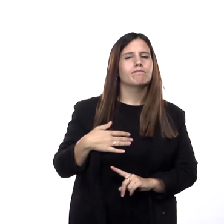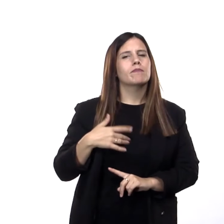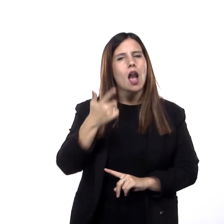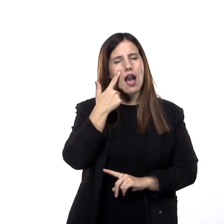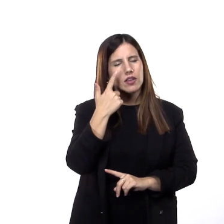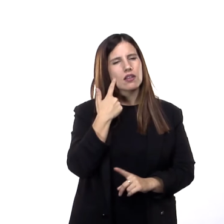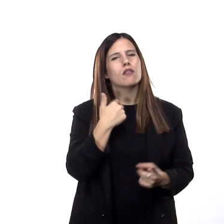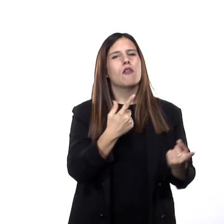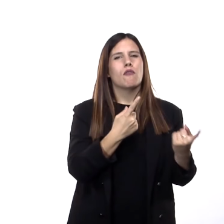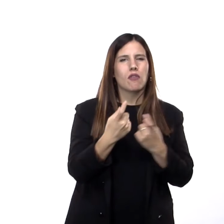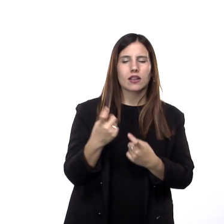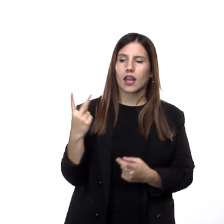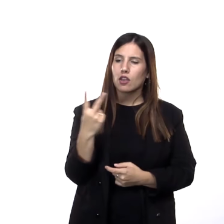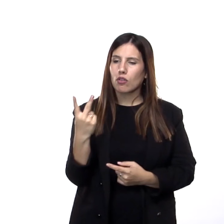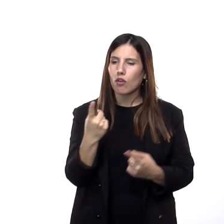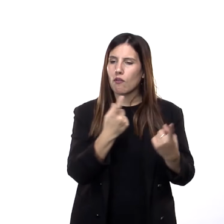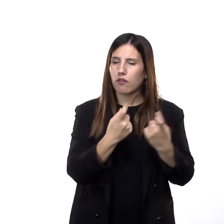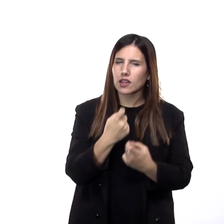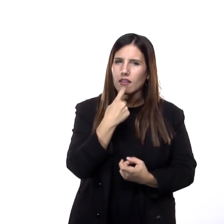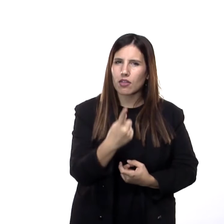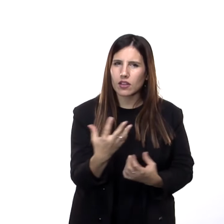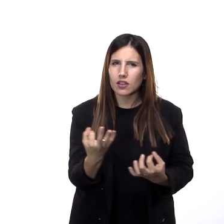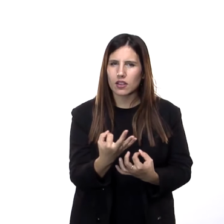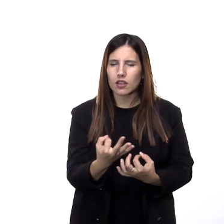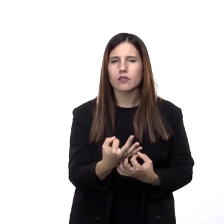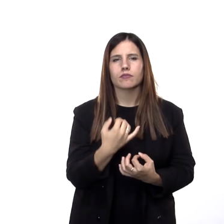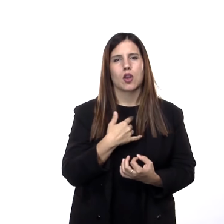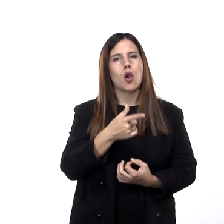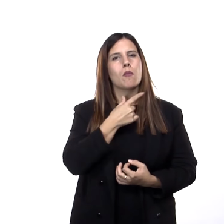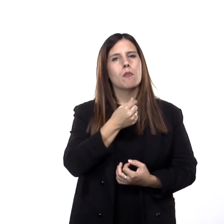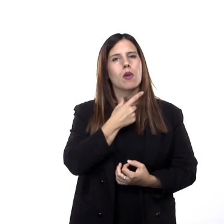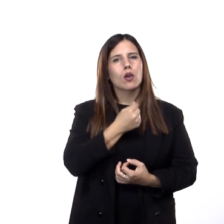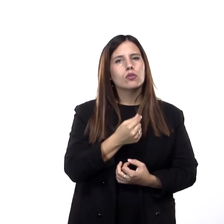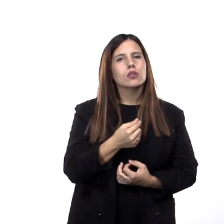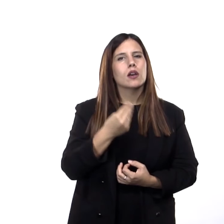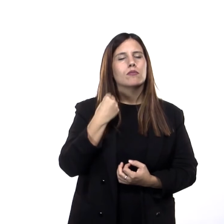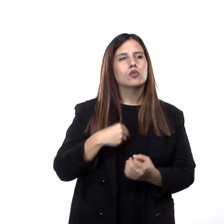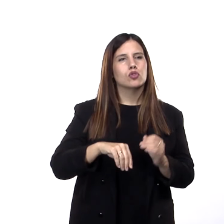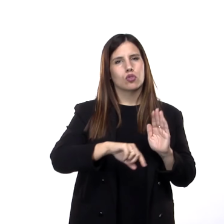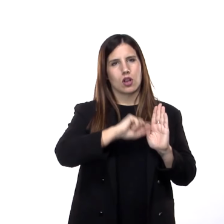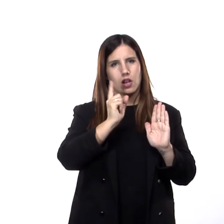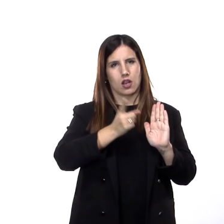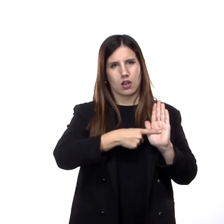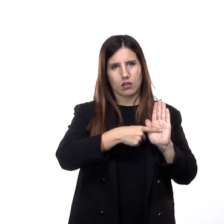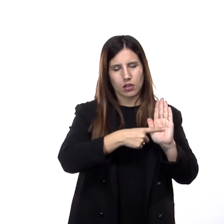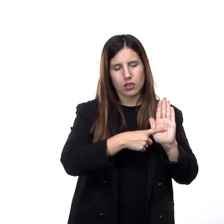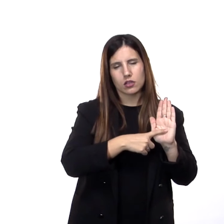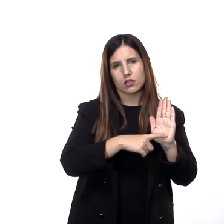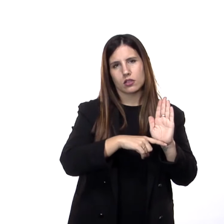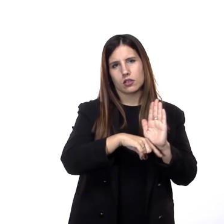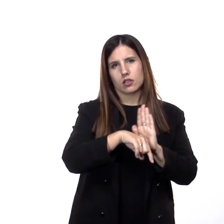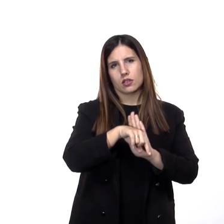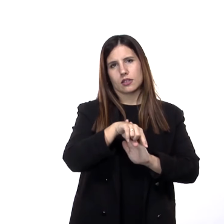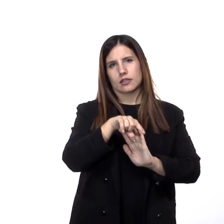lo que quedaría de lo que no han dicho ellos bueno pues a mí me gustan mucho las 62 443 malí y las 62 62